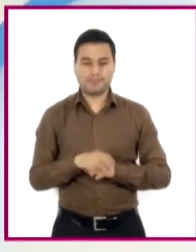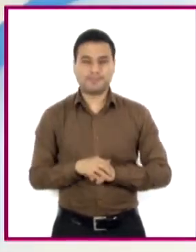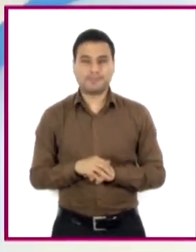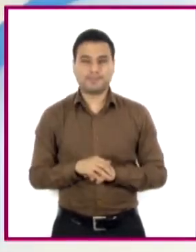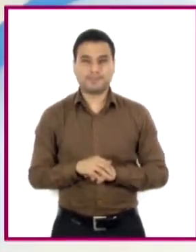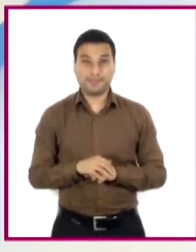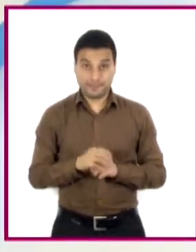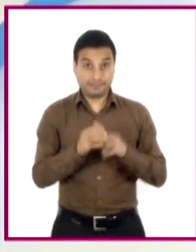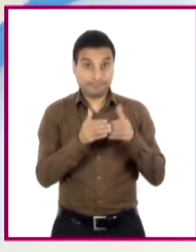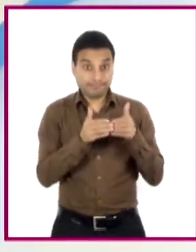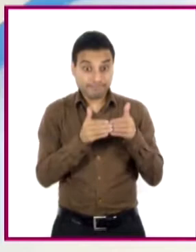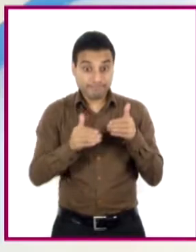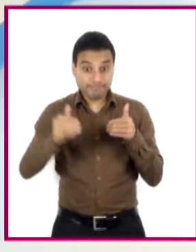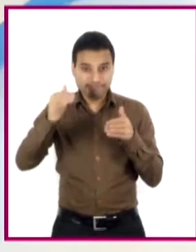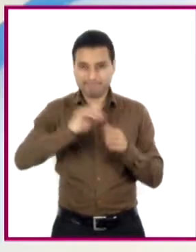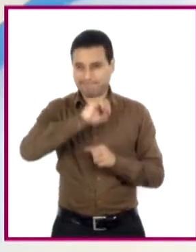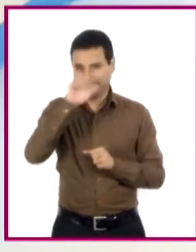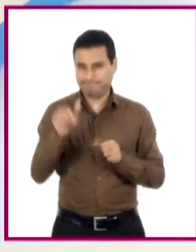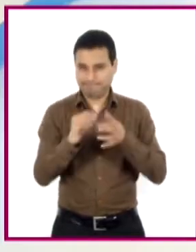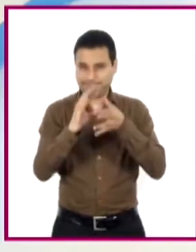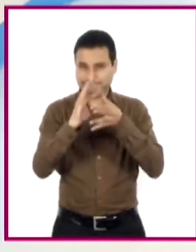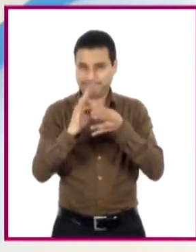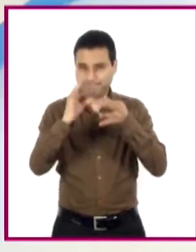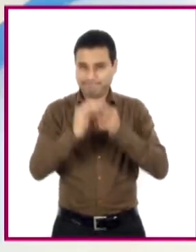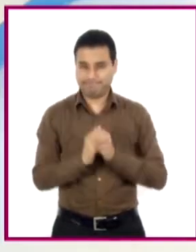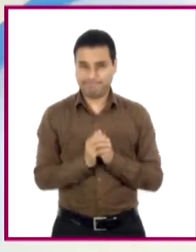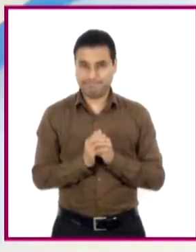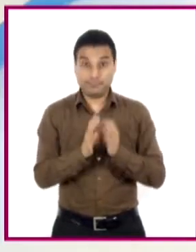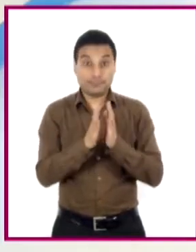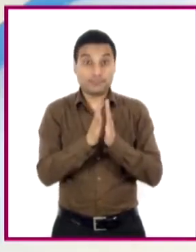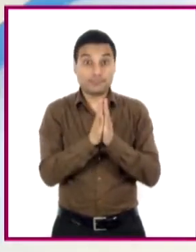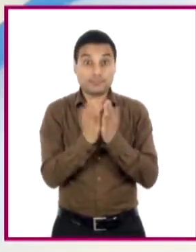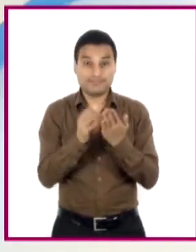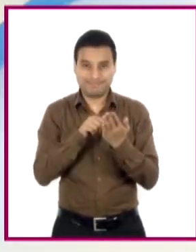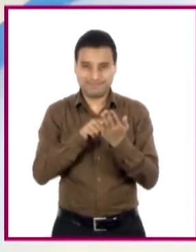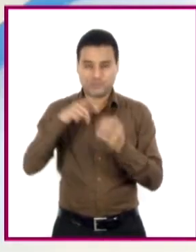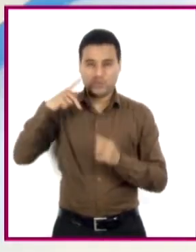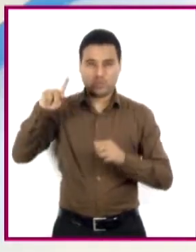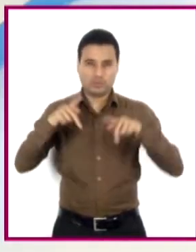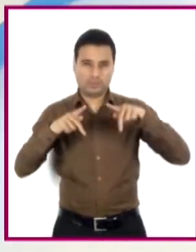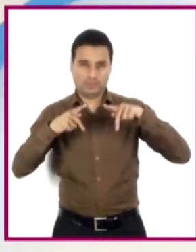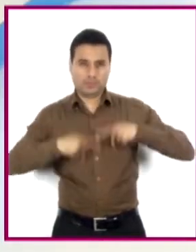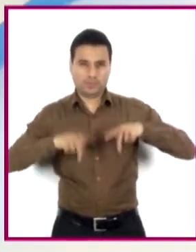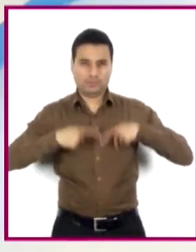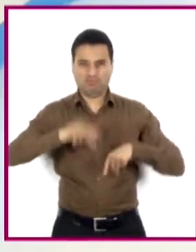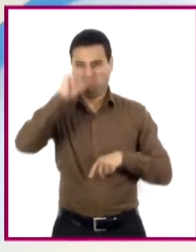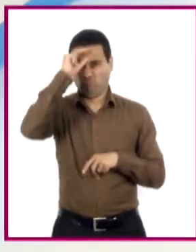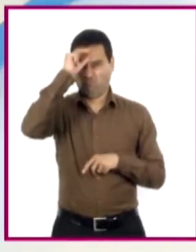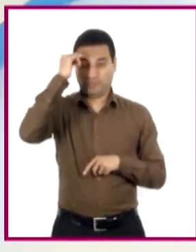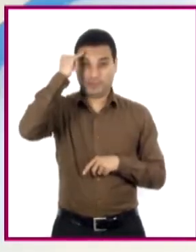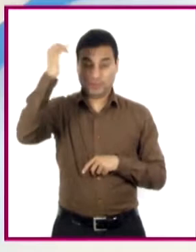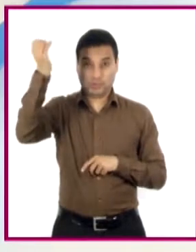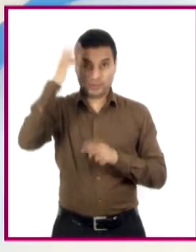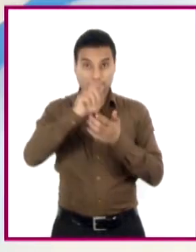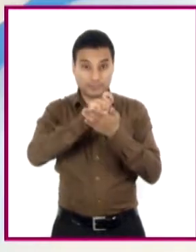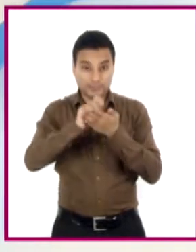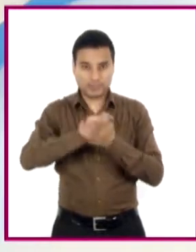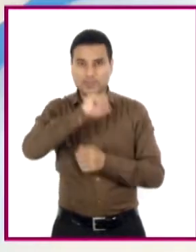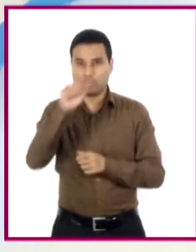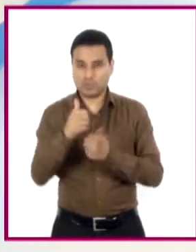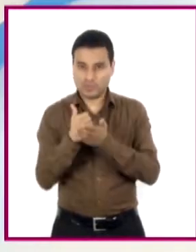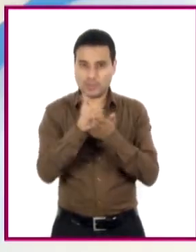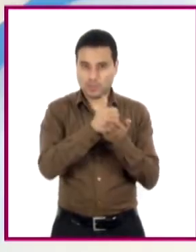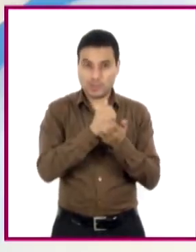Más adelante verás cómo la lectura de las obras de los Ilustrados fue determinante para los movimientos de independencia